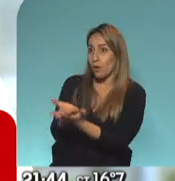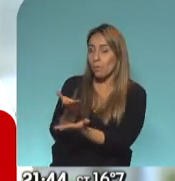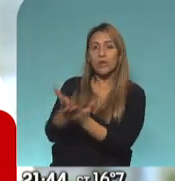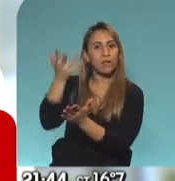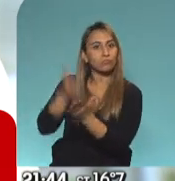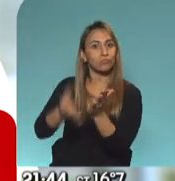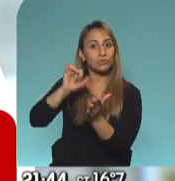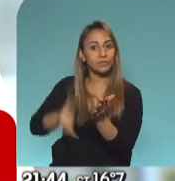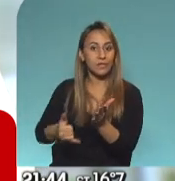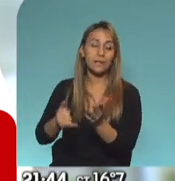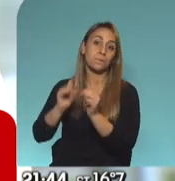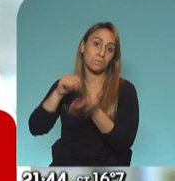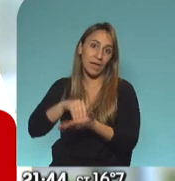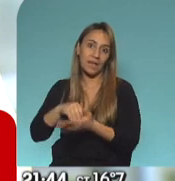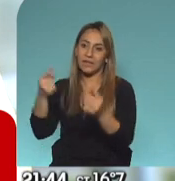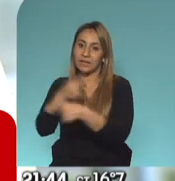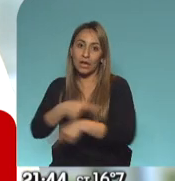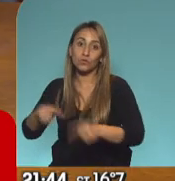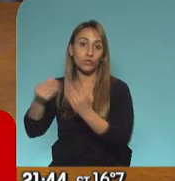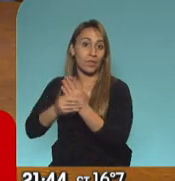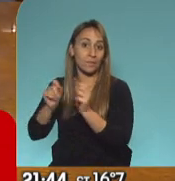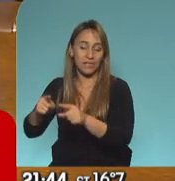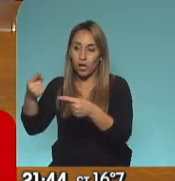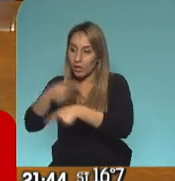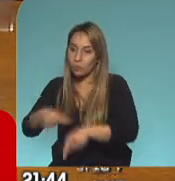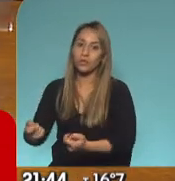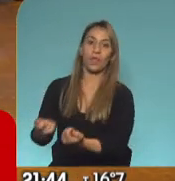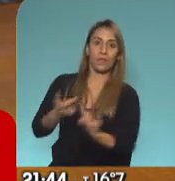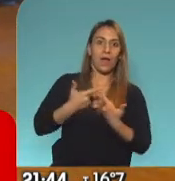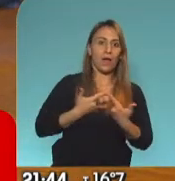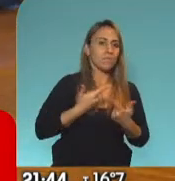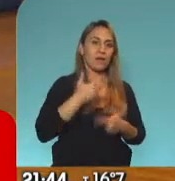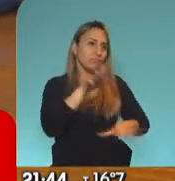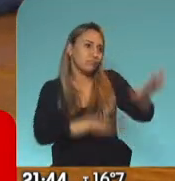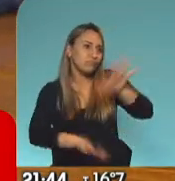ponga a disposición los recursos del Ministerio para hacer esta obra para la televisión pública.